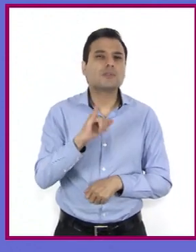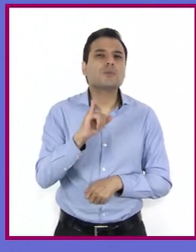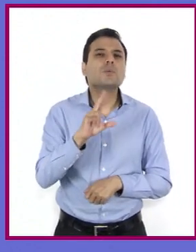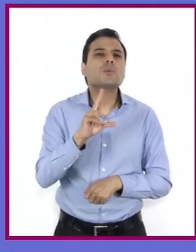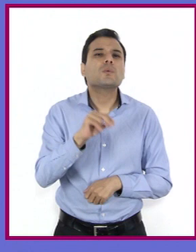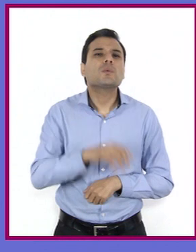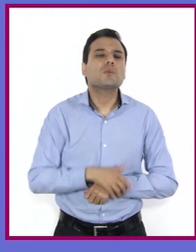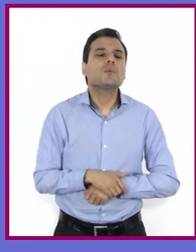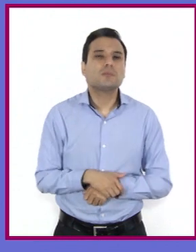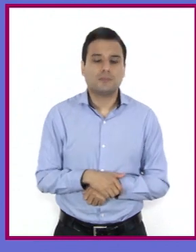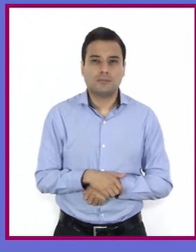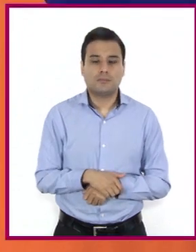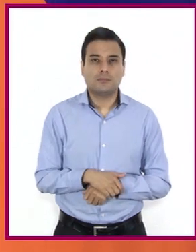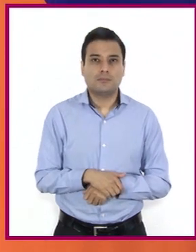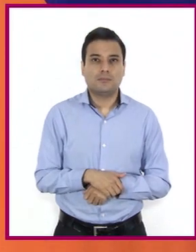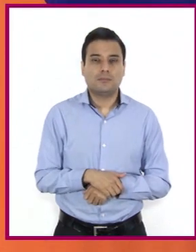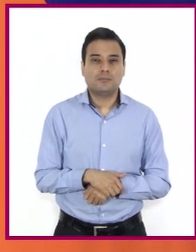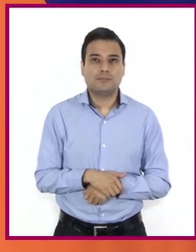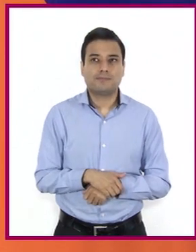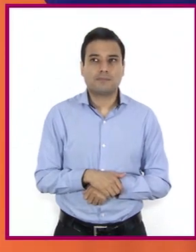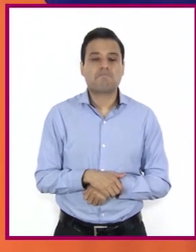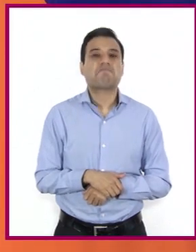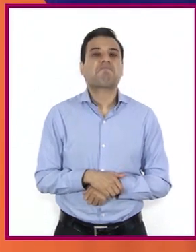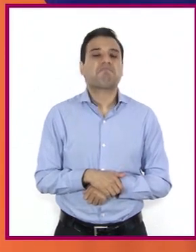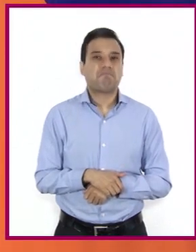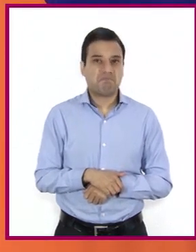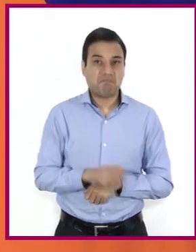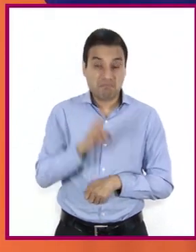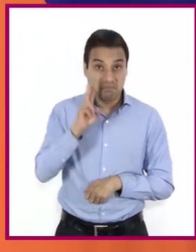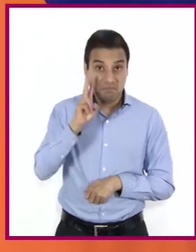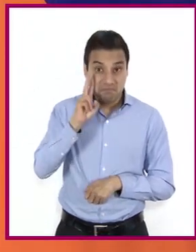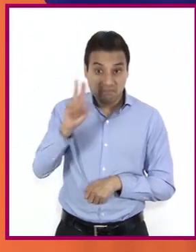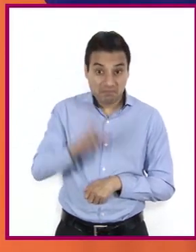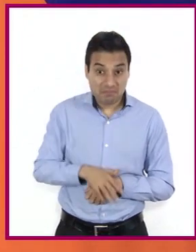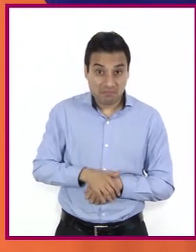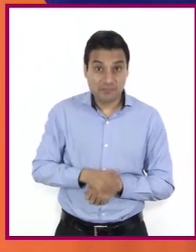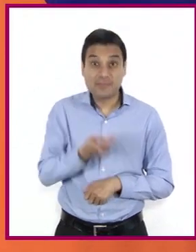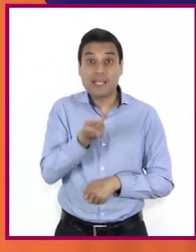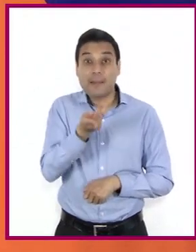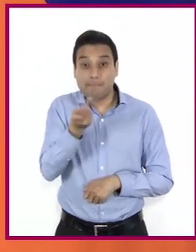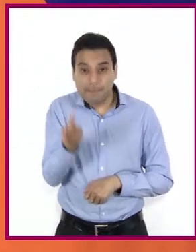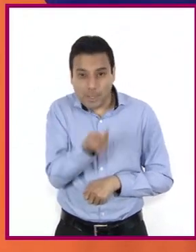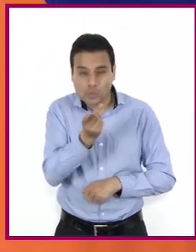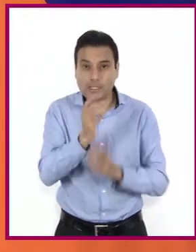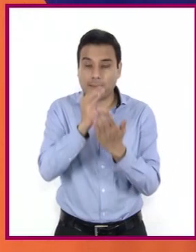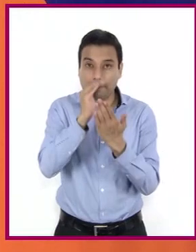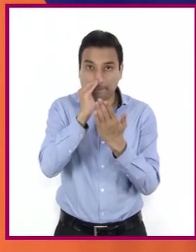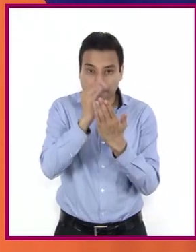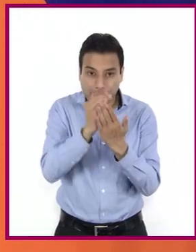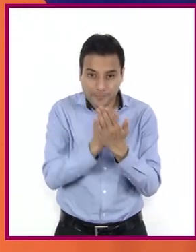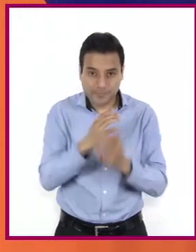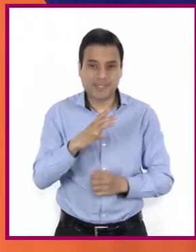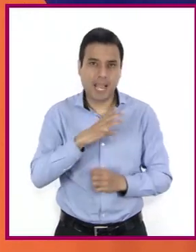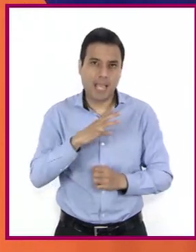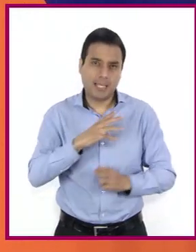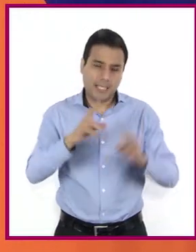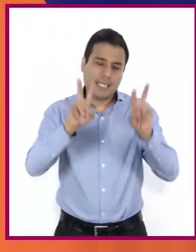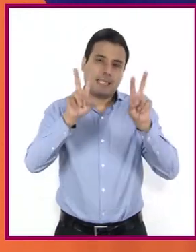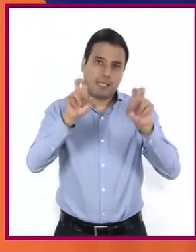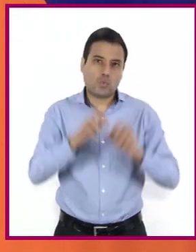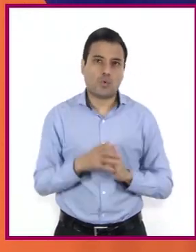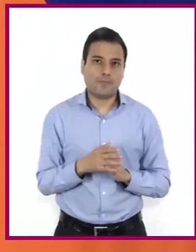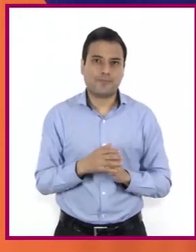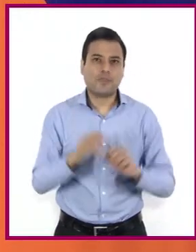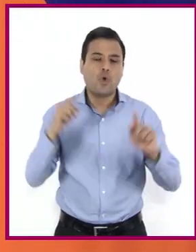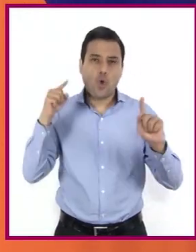de apoyo adquiridos? Como observaron, la encuesta debe llevar un título, el propósito, es decir, cuál es su